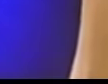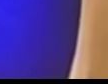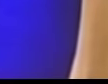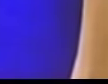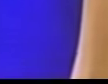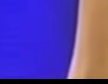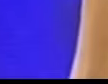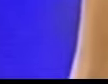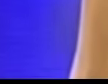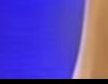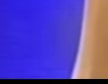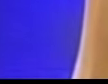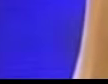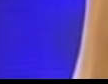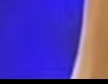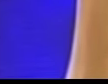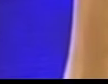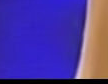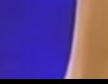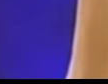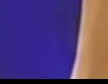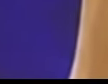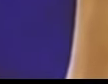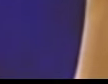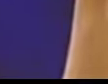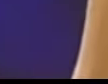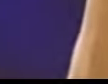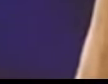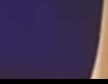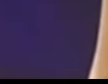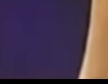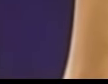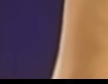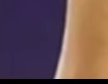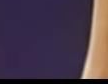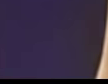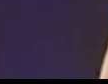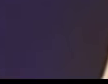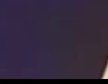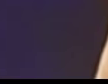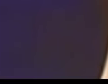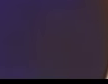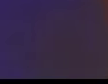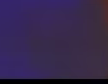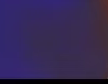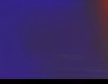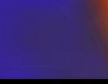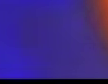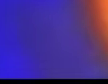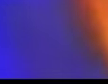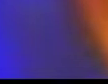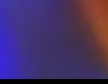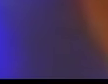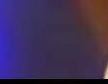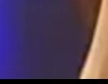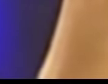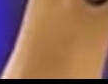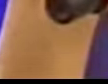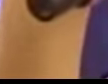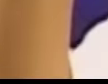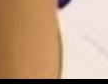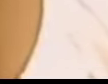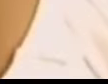con infinito amor por la patria, a trabajar con mucho más ahínco, con mucho más entrega, con mucho más